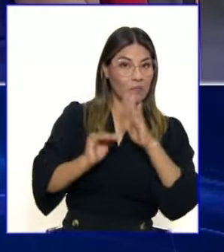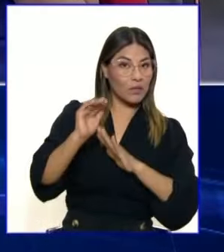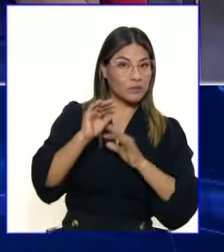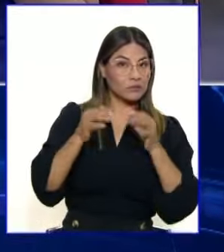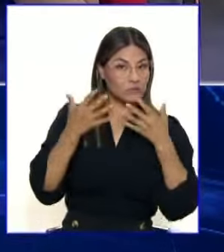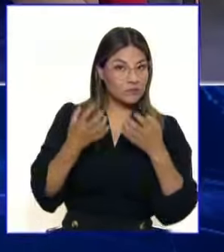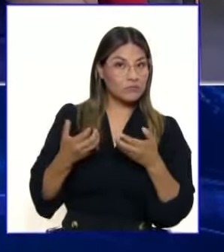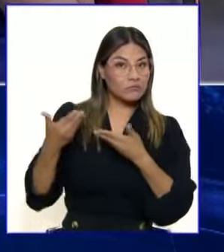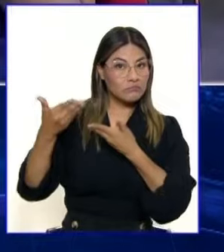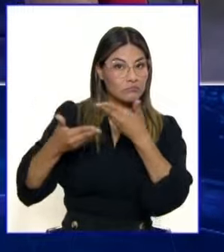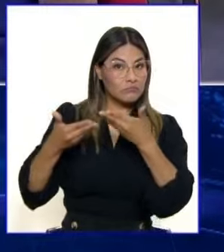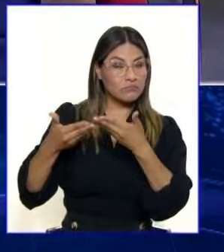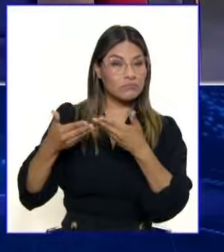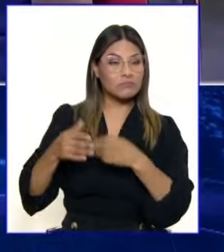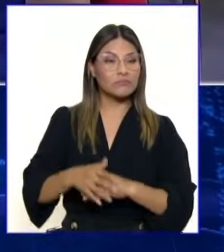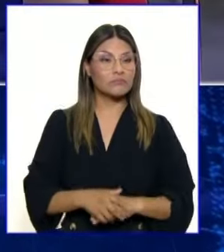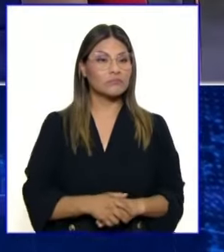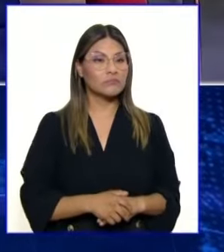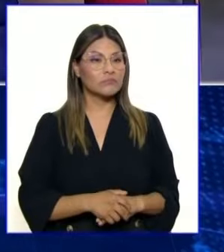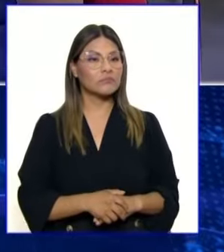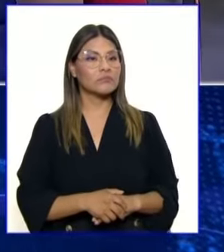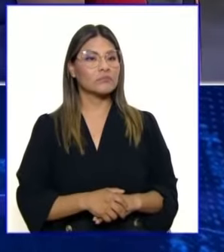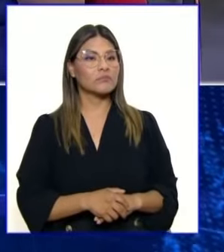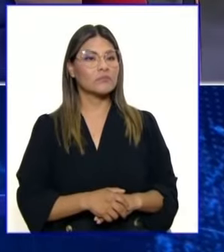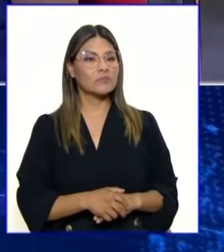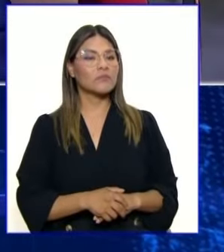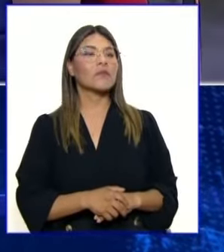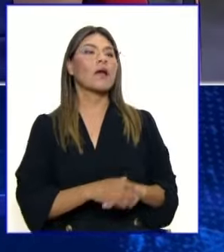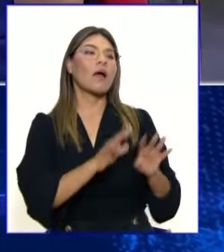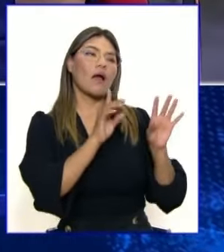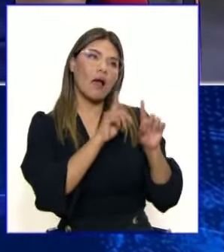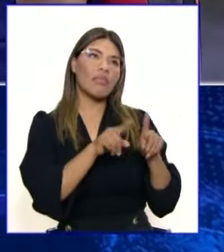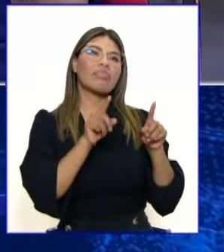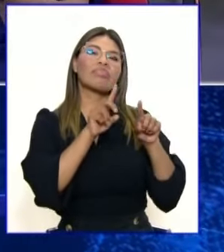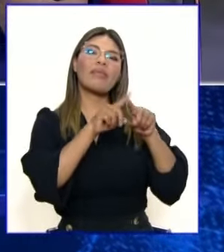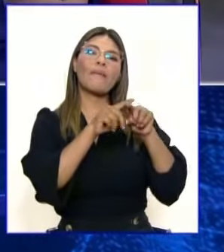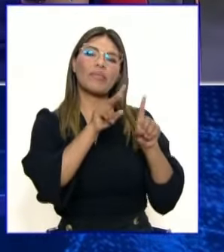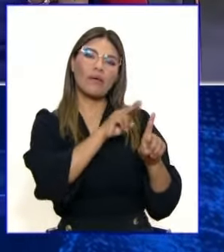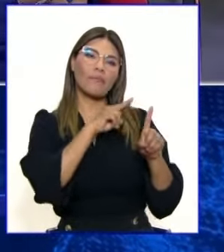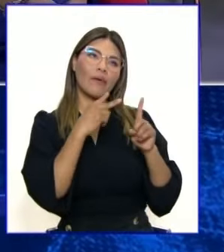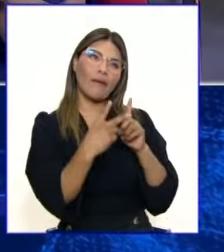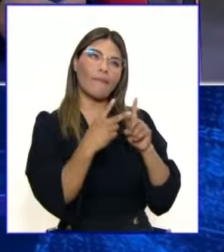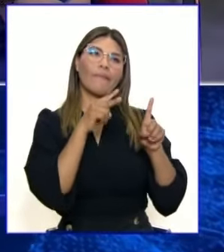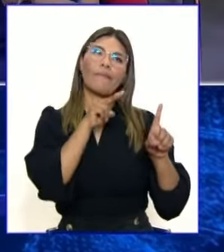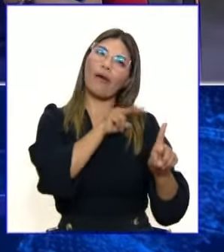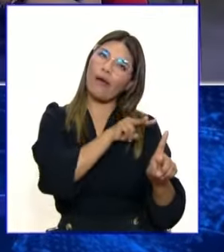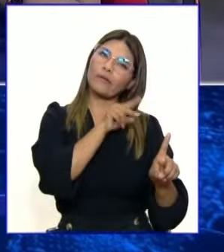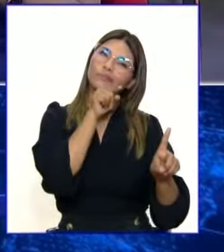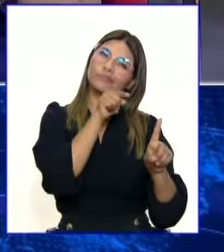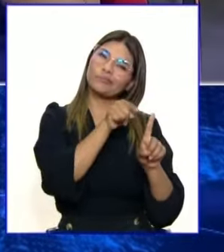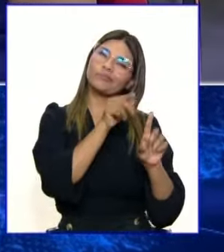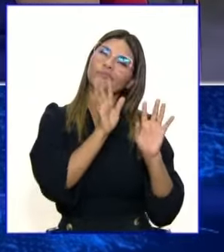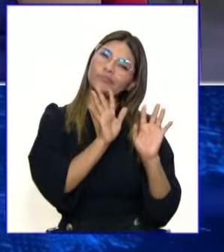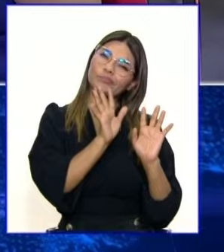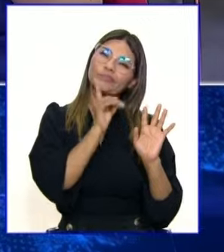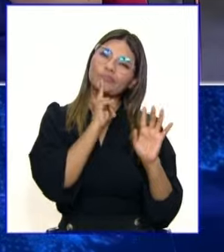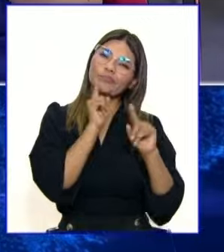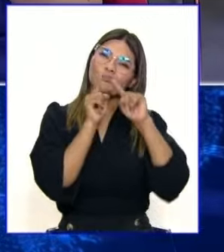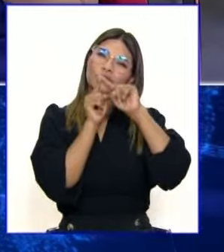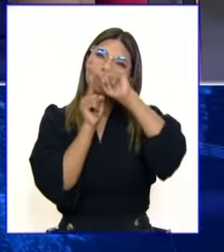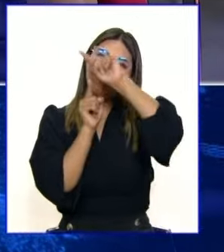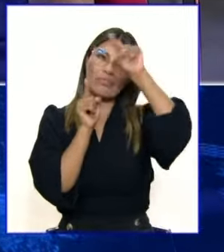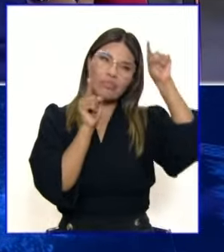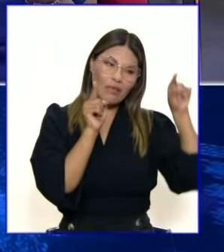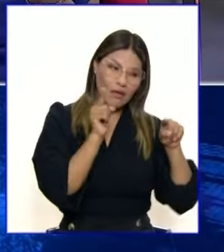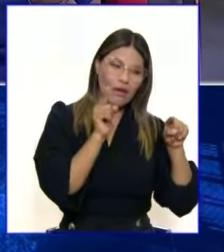seguridad en esa región, sí, claro, se puede ver de diferentes ángulos esa región, del Indo-Pacífico, Asia-Pacífico. Realmente